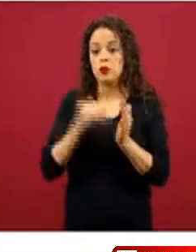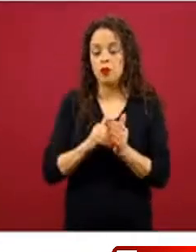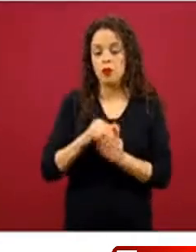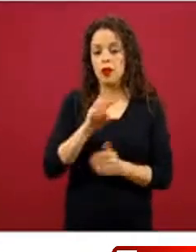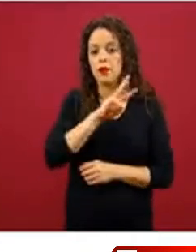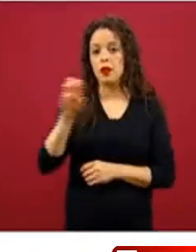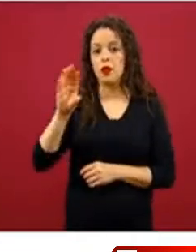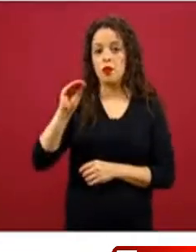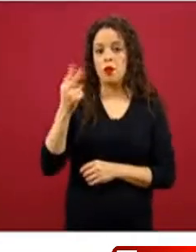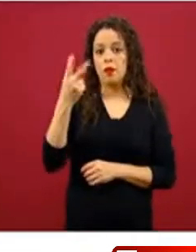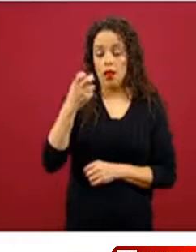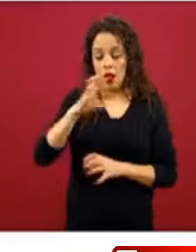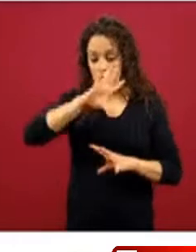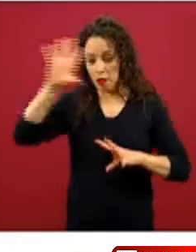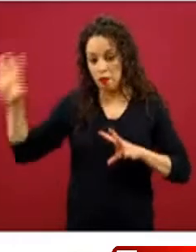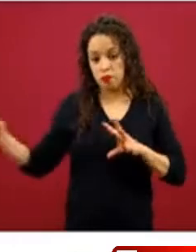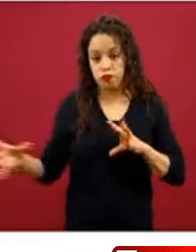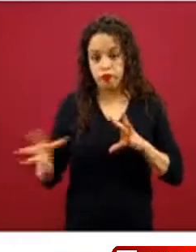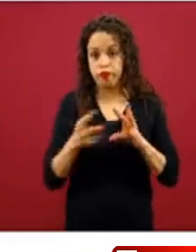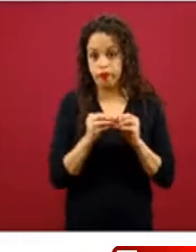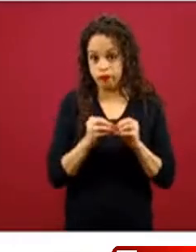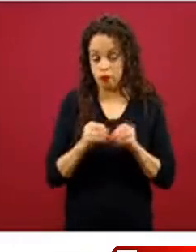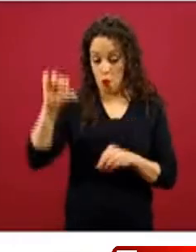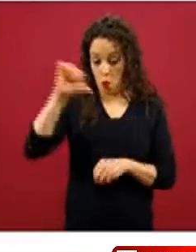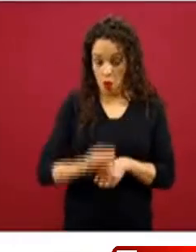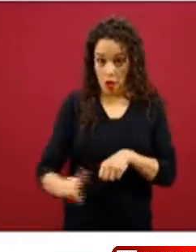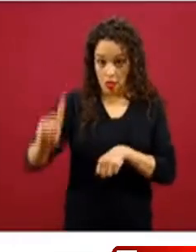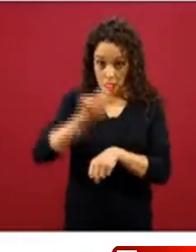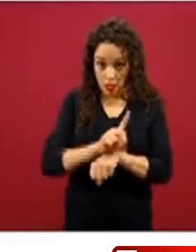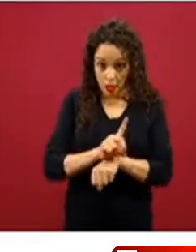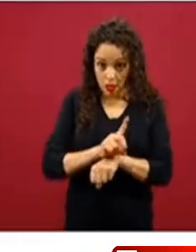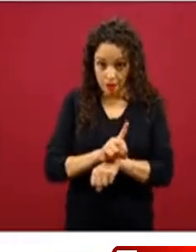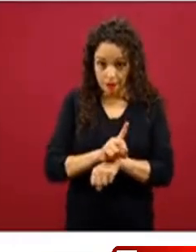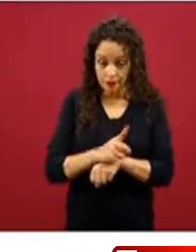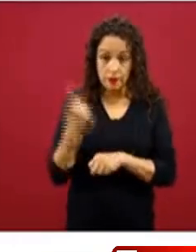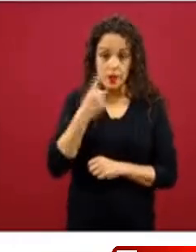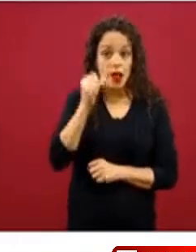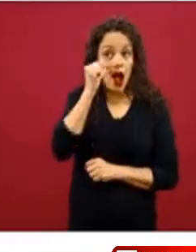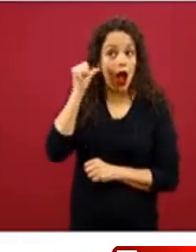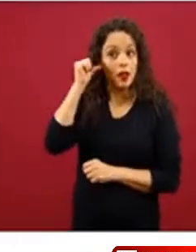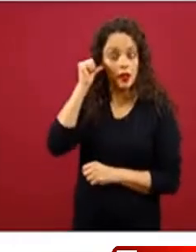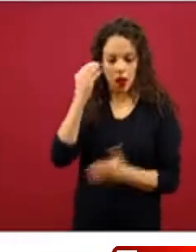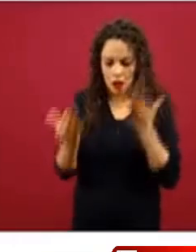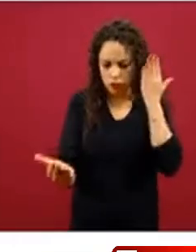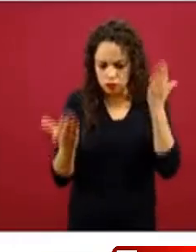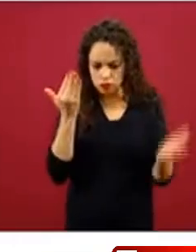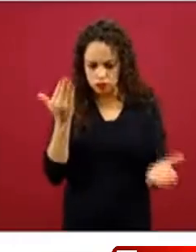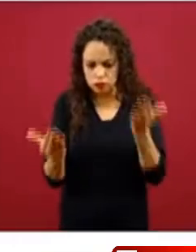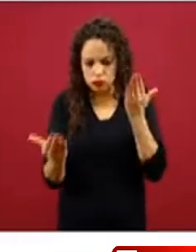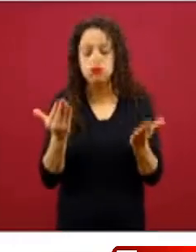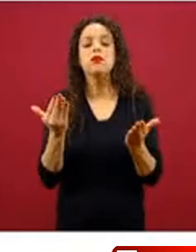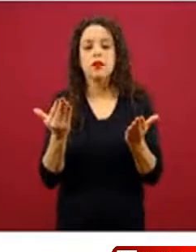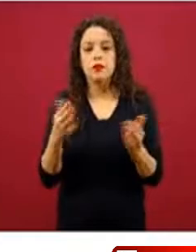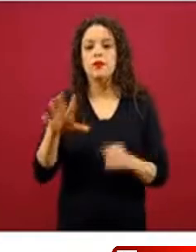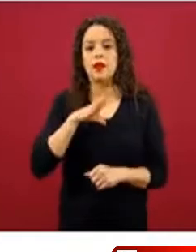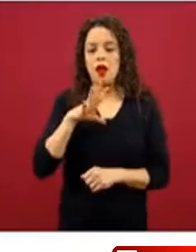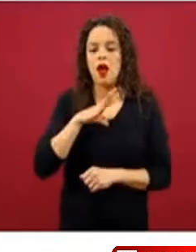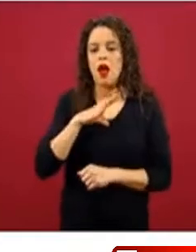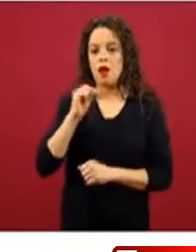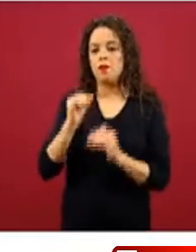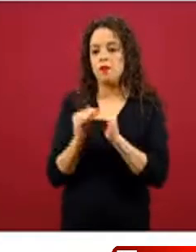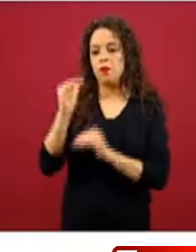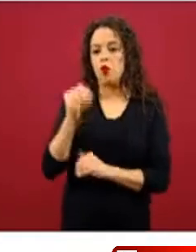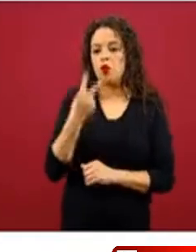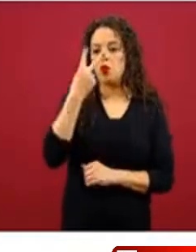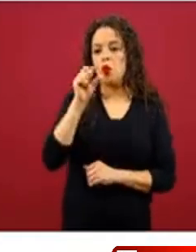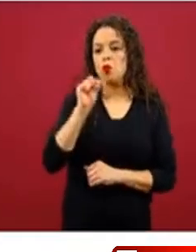208.392, es la carga acumulada que para el día de hoy, en comparación al día de ayer, fue un incremento del